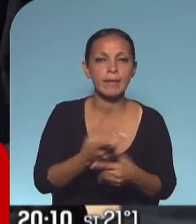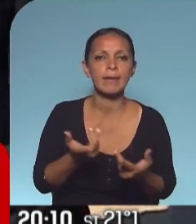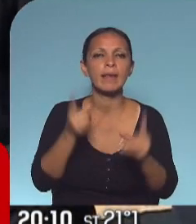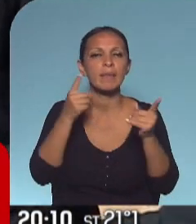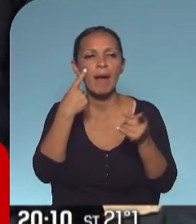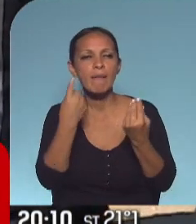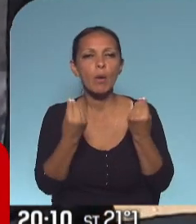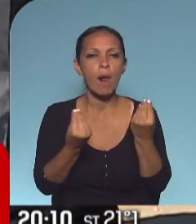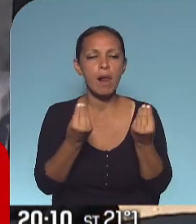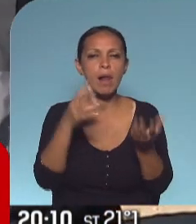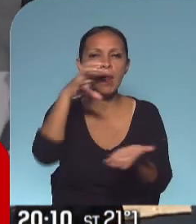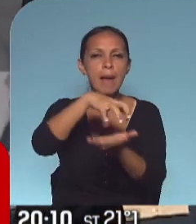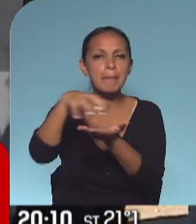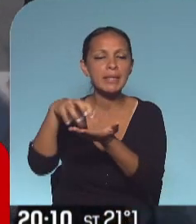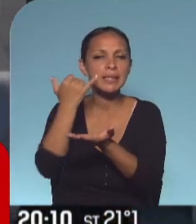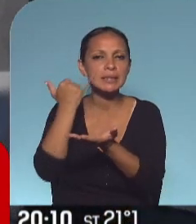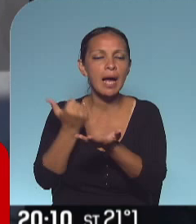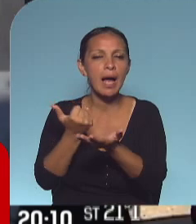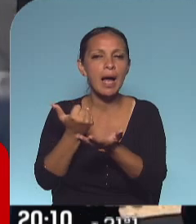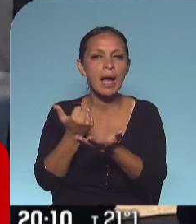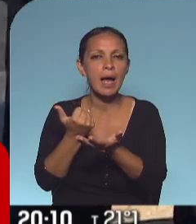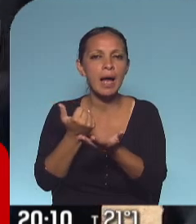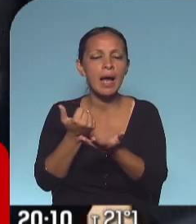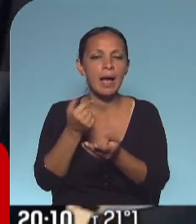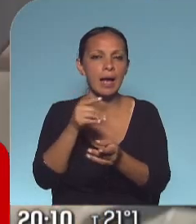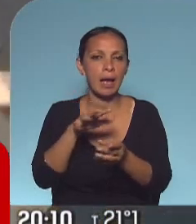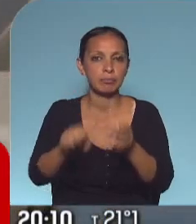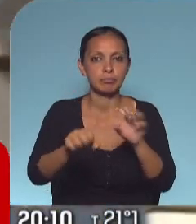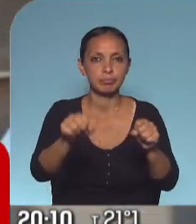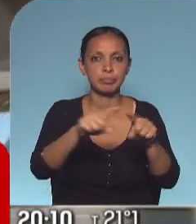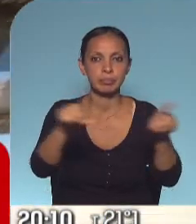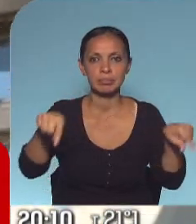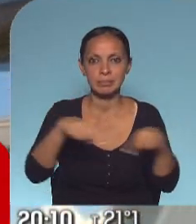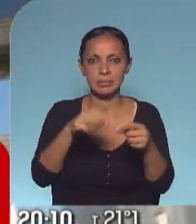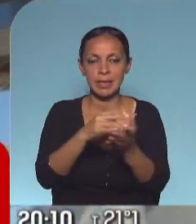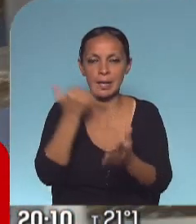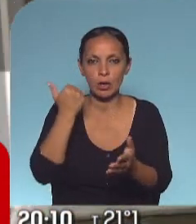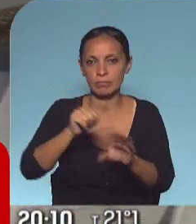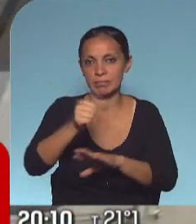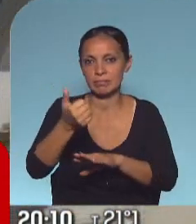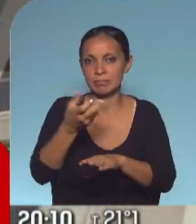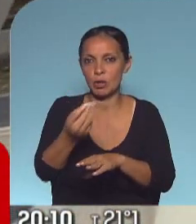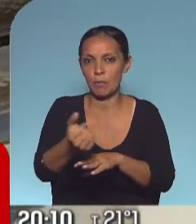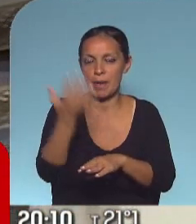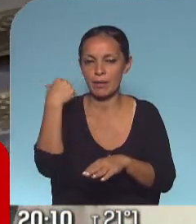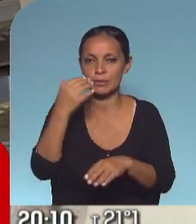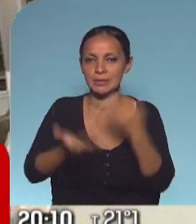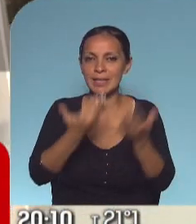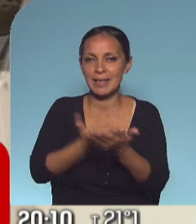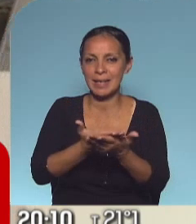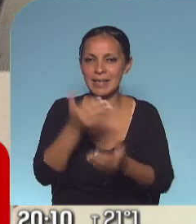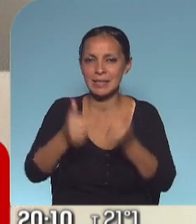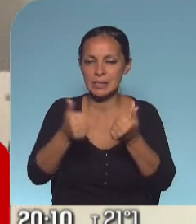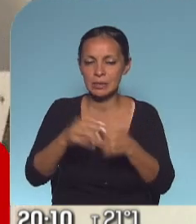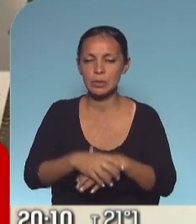con parques ganados en licitaciones. Y habían